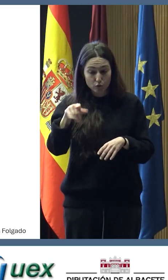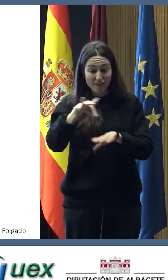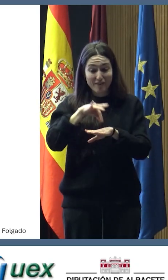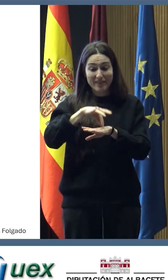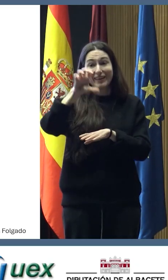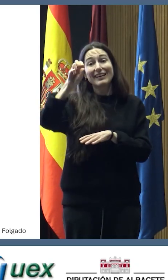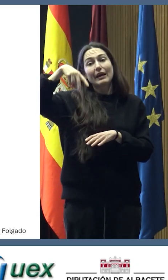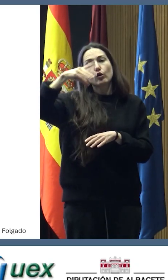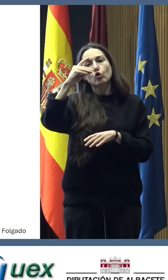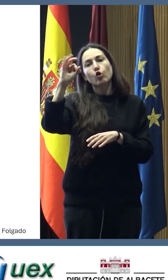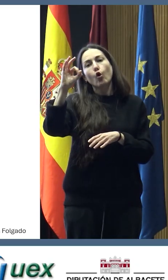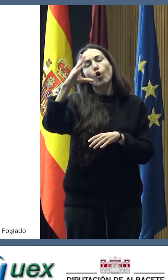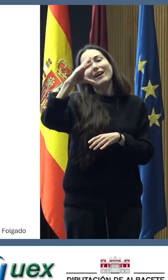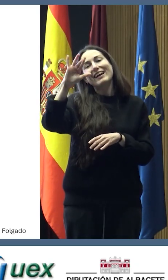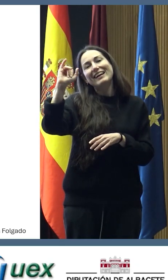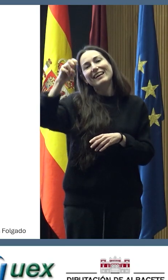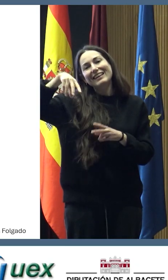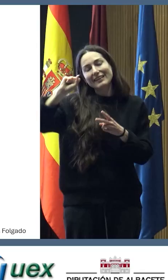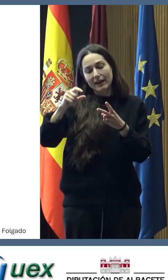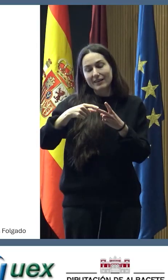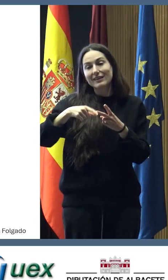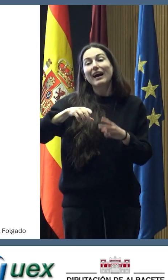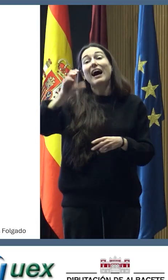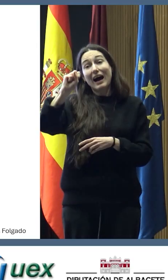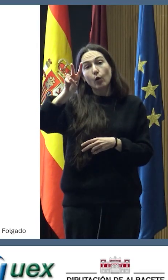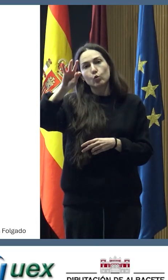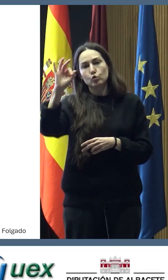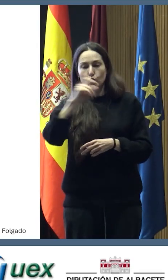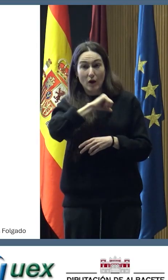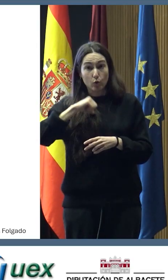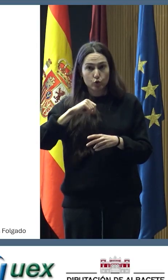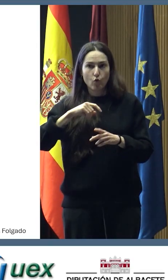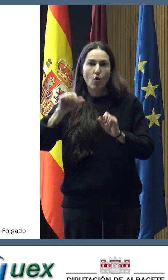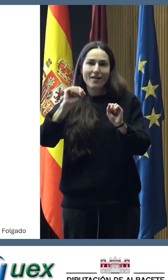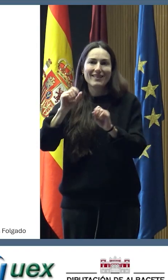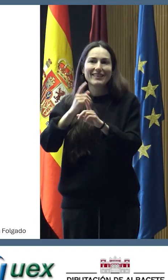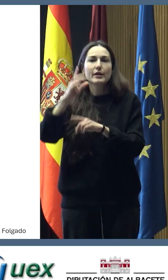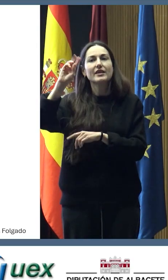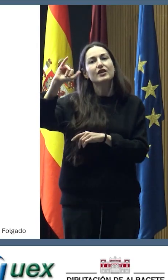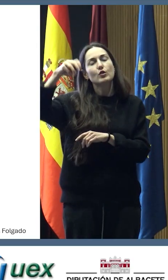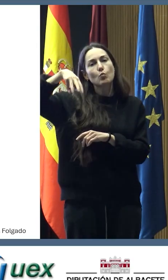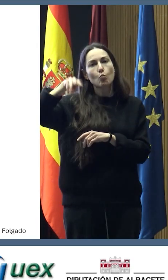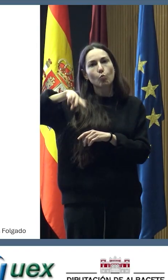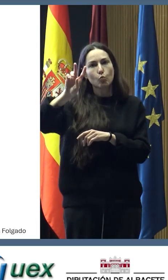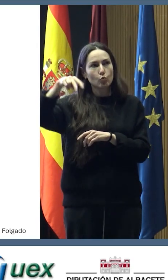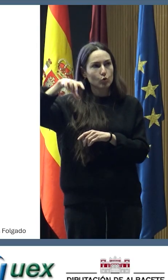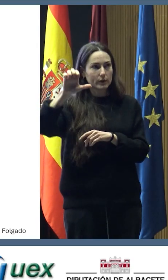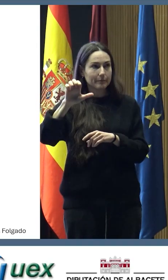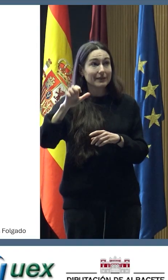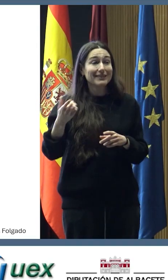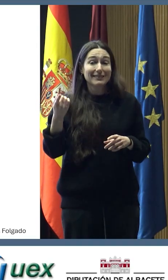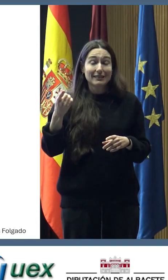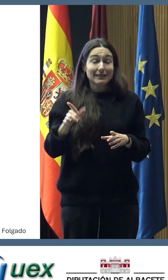generada por varios factores ambientales, aparte de genéticos también, que